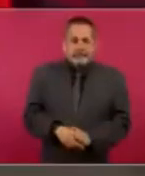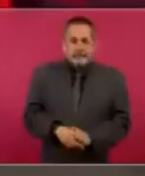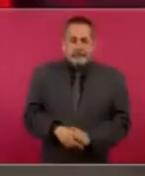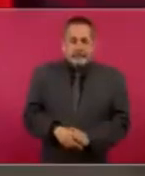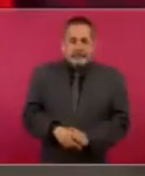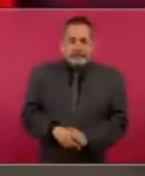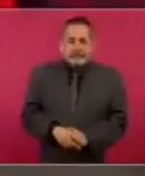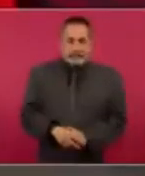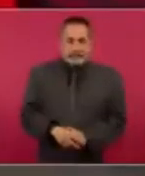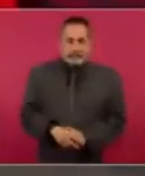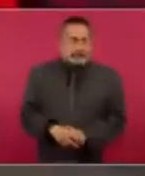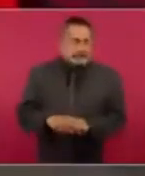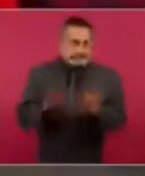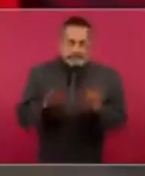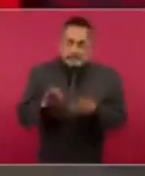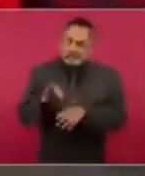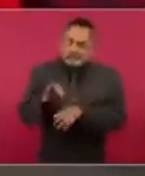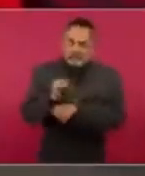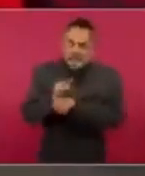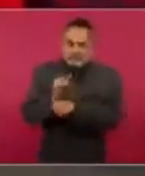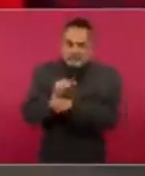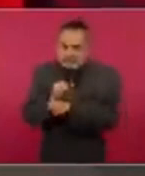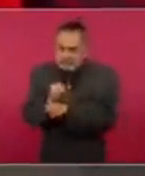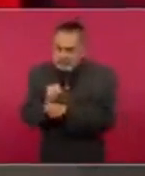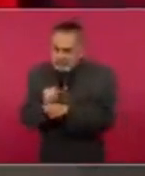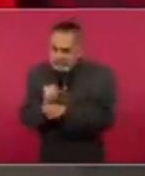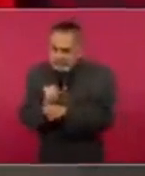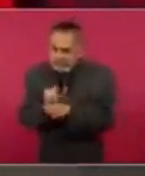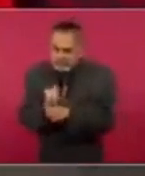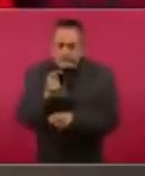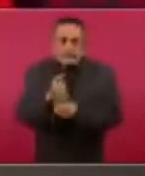Pues sí, ya se está haciendo la investigación, pero